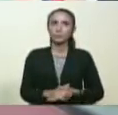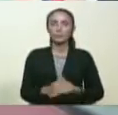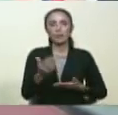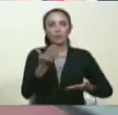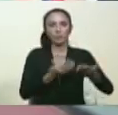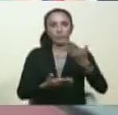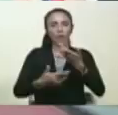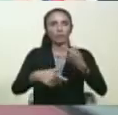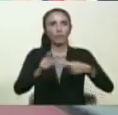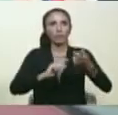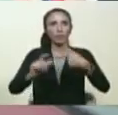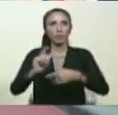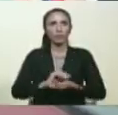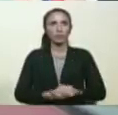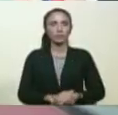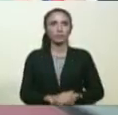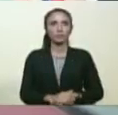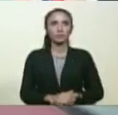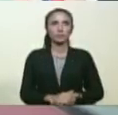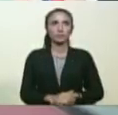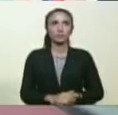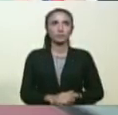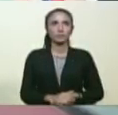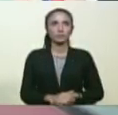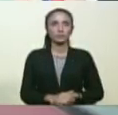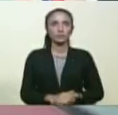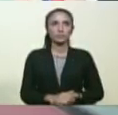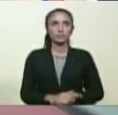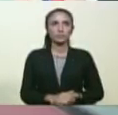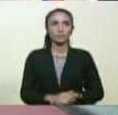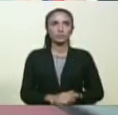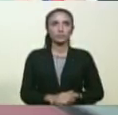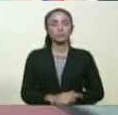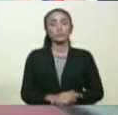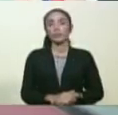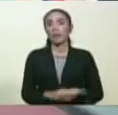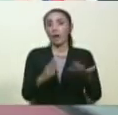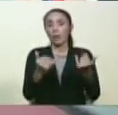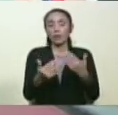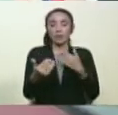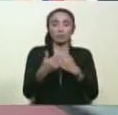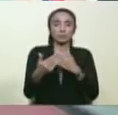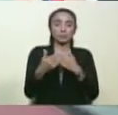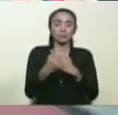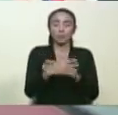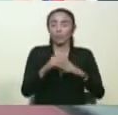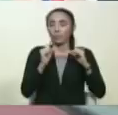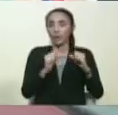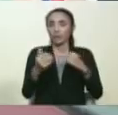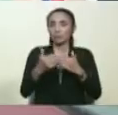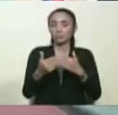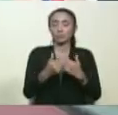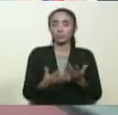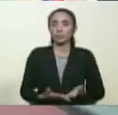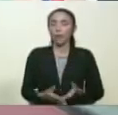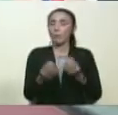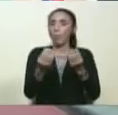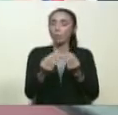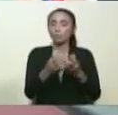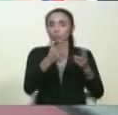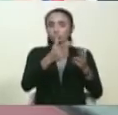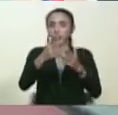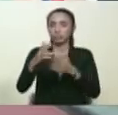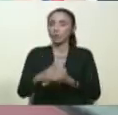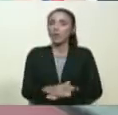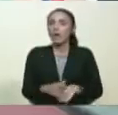distribución. Falta regularizar los precios, que saben ustedes, nos están haciendo una guerra terrible, como 20 bombas nucleares le están lanzando al